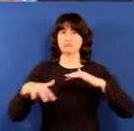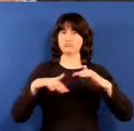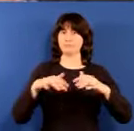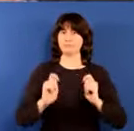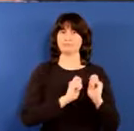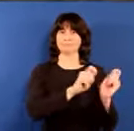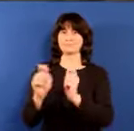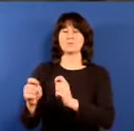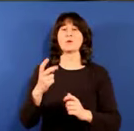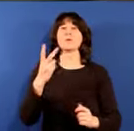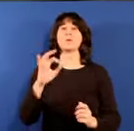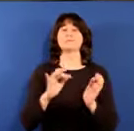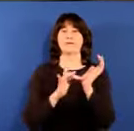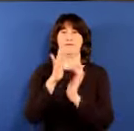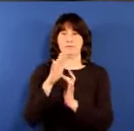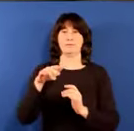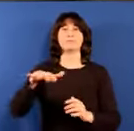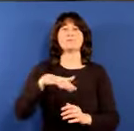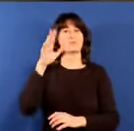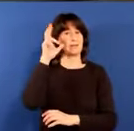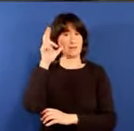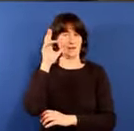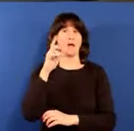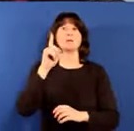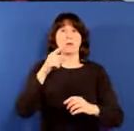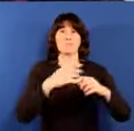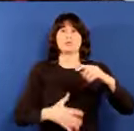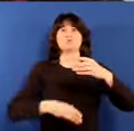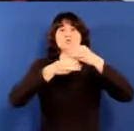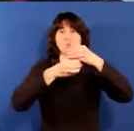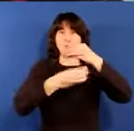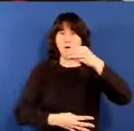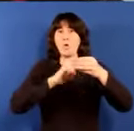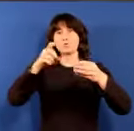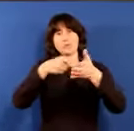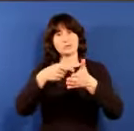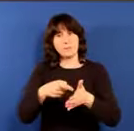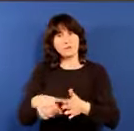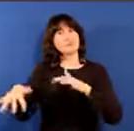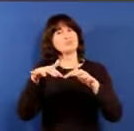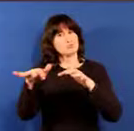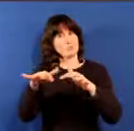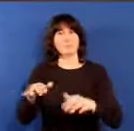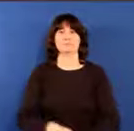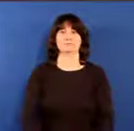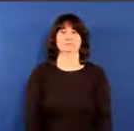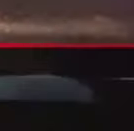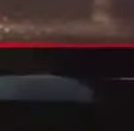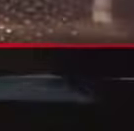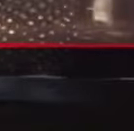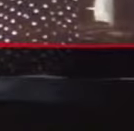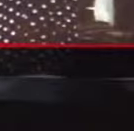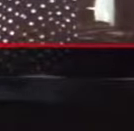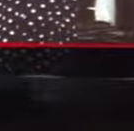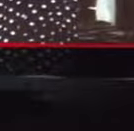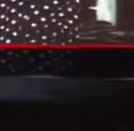Audiovisuales. Este reconocimiento de los premios Lauaseta 2012 se suma a la agenda de actos conmemorativos que está desarrollando la